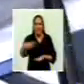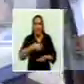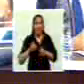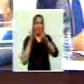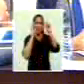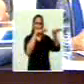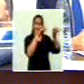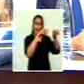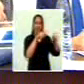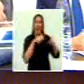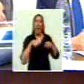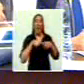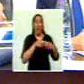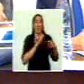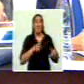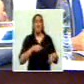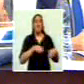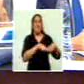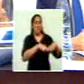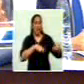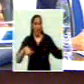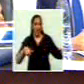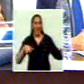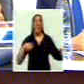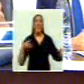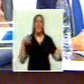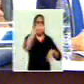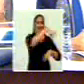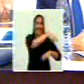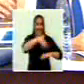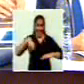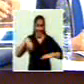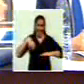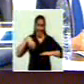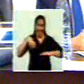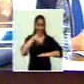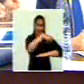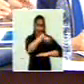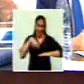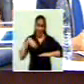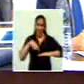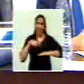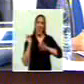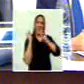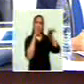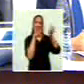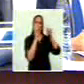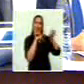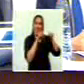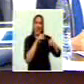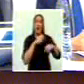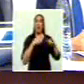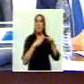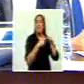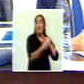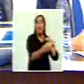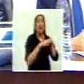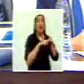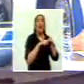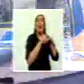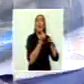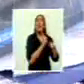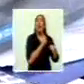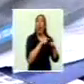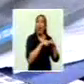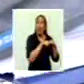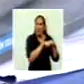transportar en estas tolvas los granos por la vía del ferrocarril hasta los puertos, lo